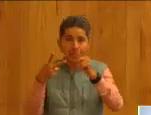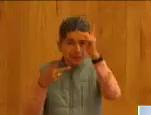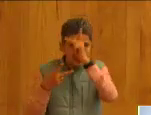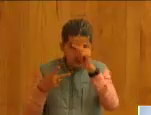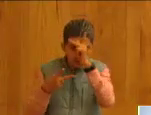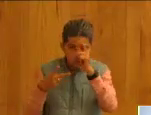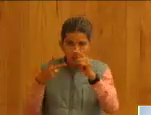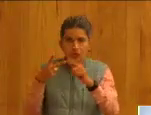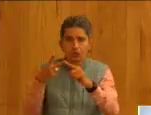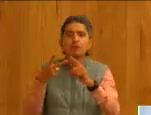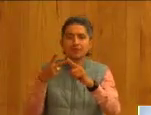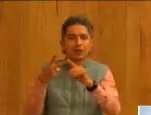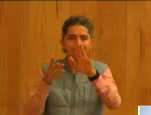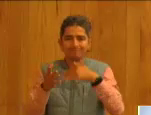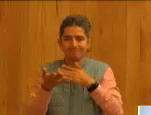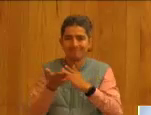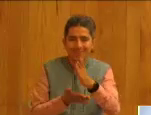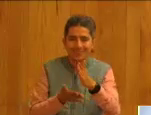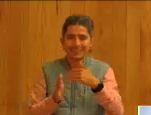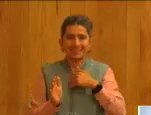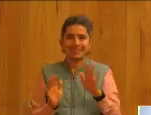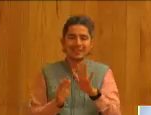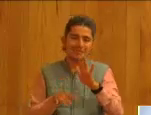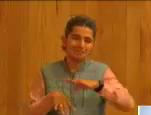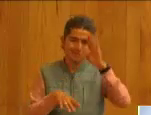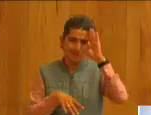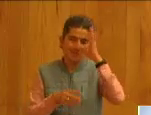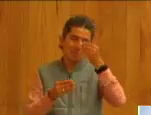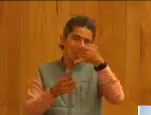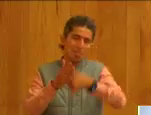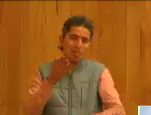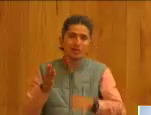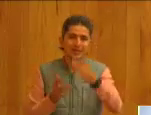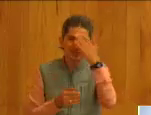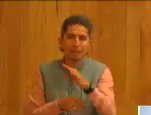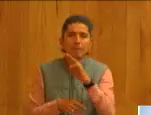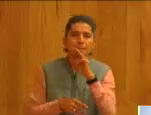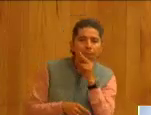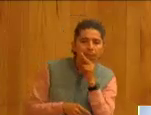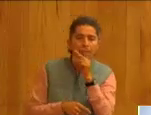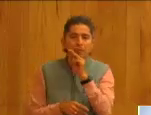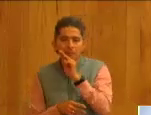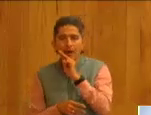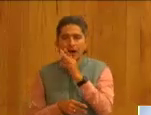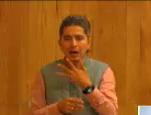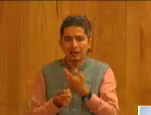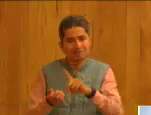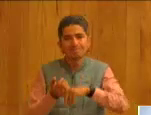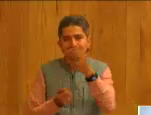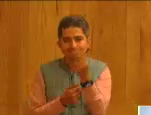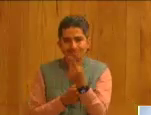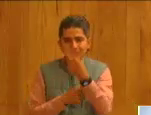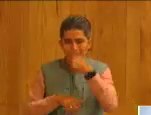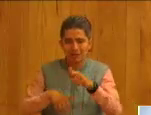psicológico, donde tampoco me voy a meter porque es muy grande, pero bueno, sabemos que la paternidad y la maternidad son coexistentes y necesarias para el